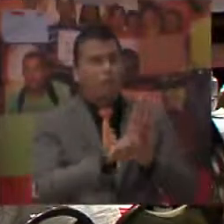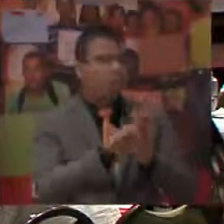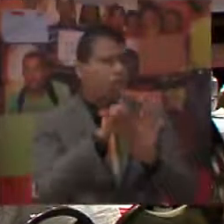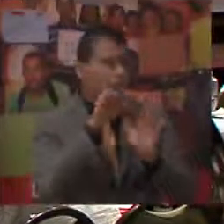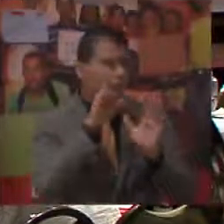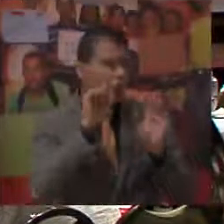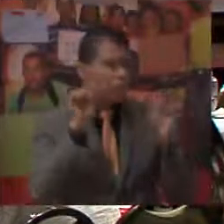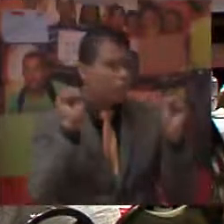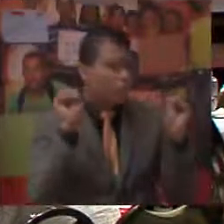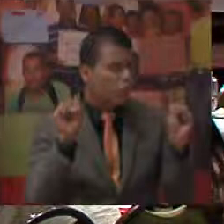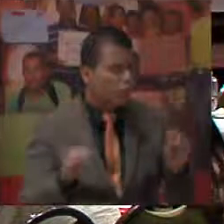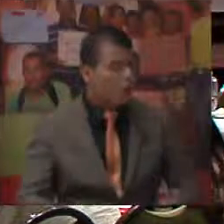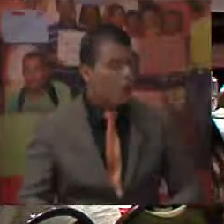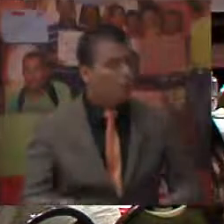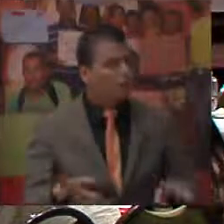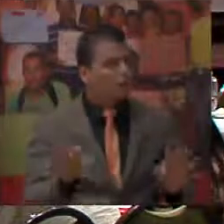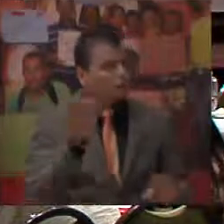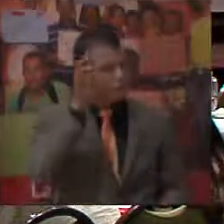de hacer